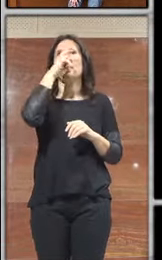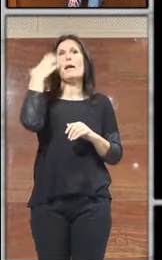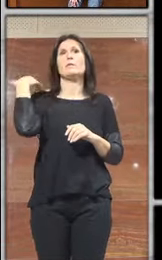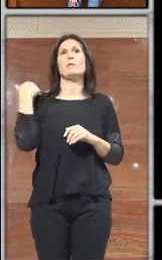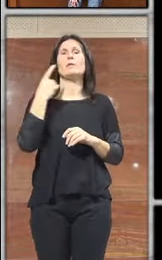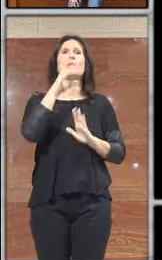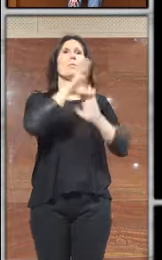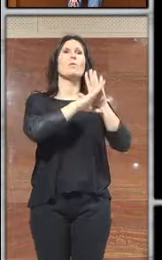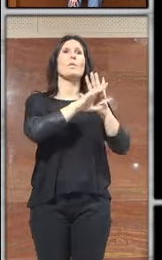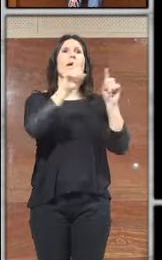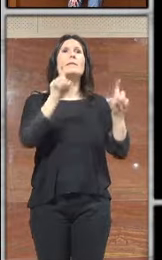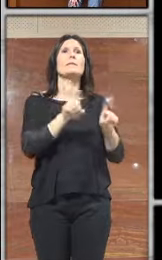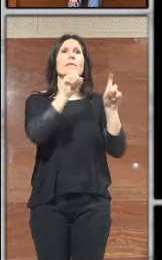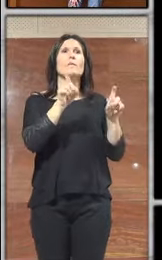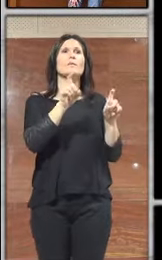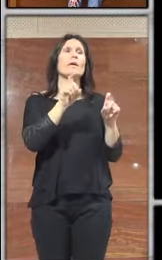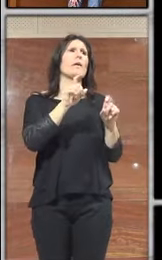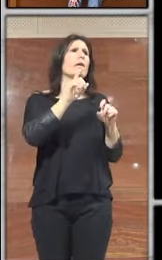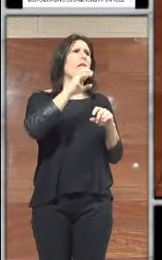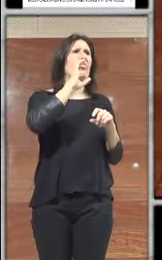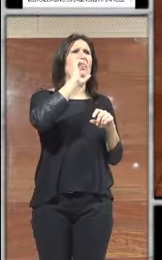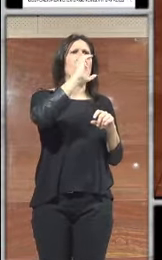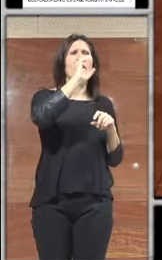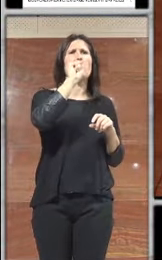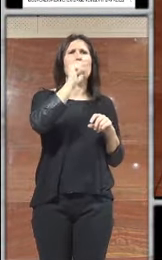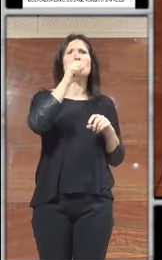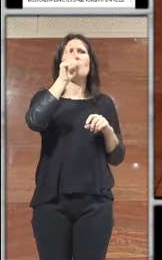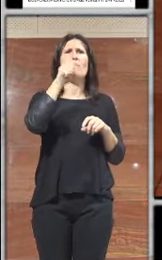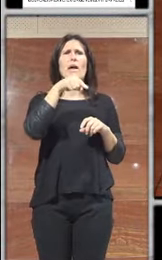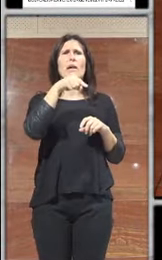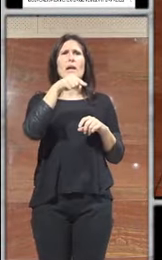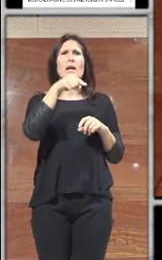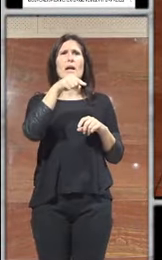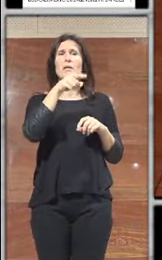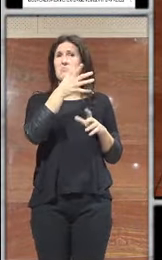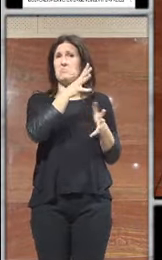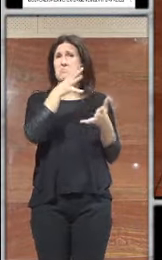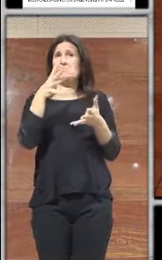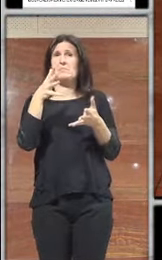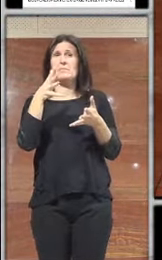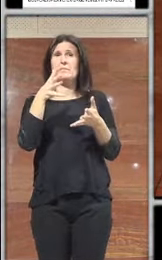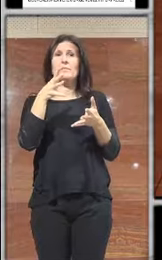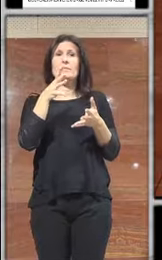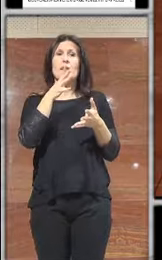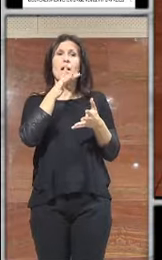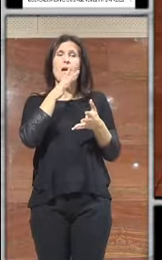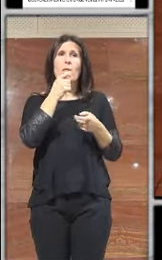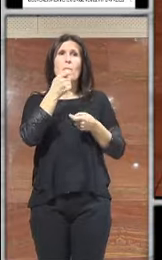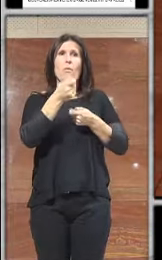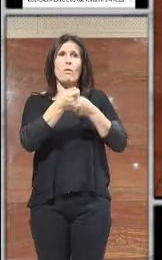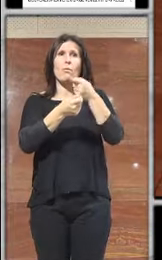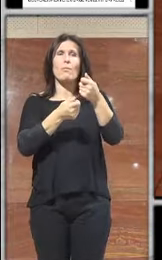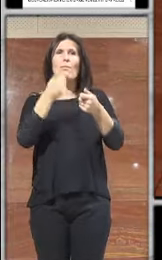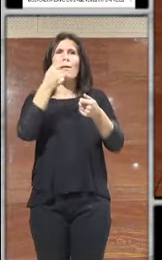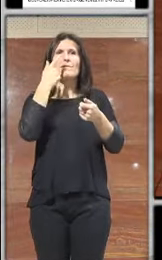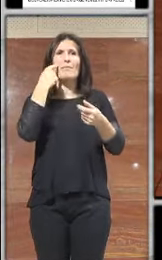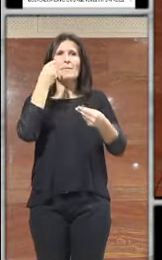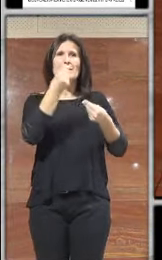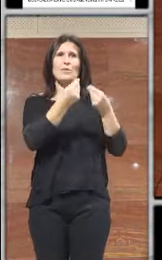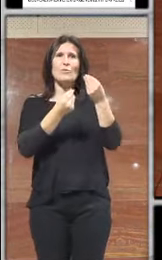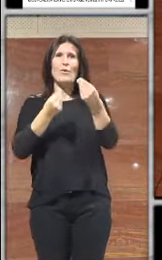programas informáticos era C2.barra, ¿no? de estas cosas. Y cada día es todo más intuitivo en los programas